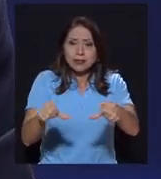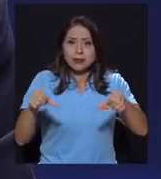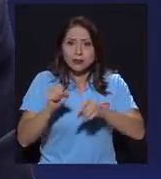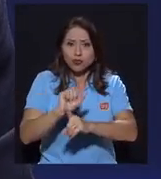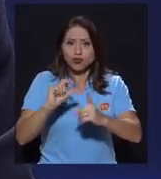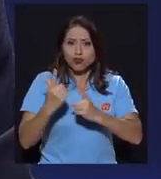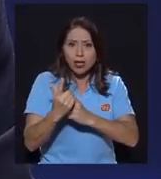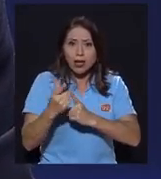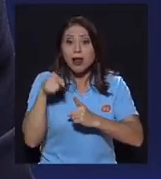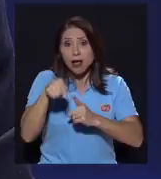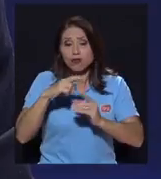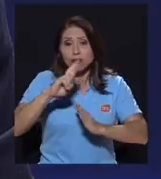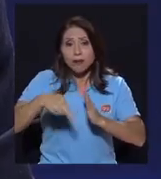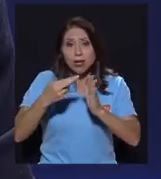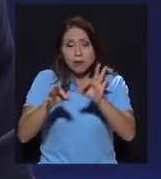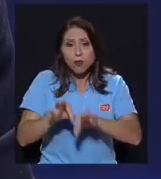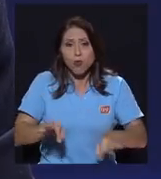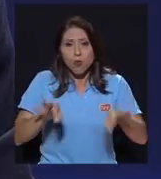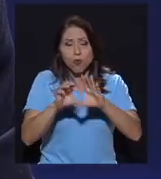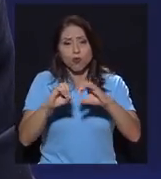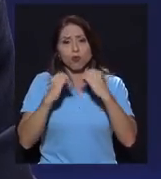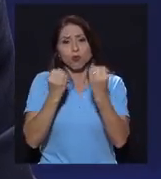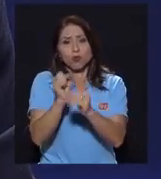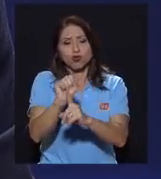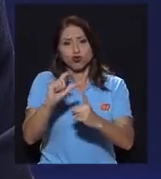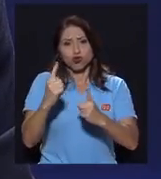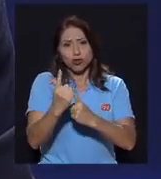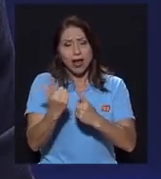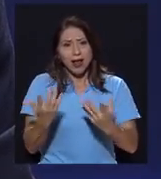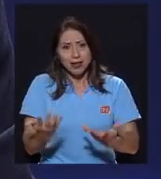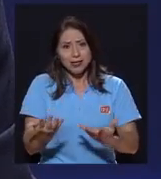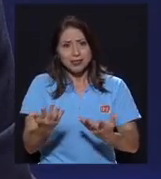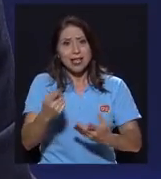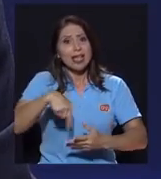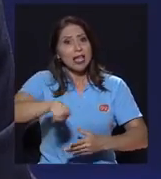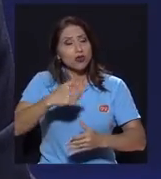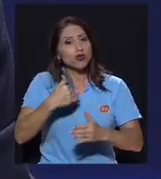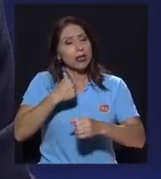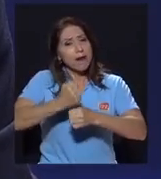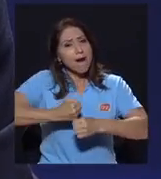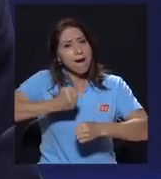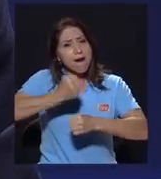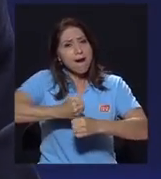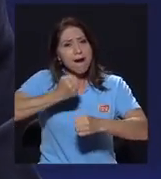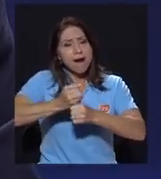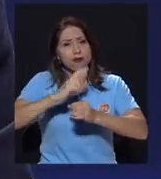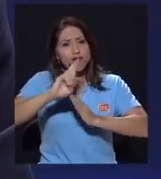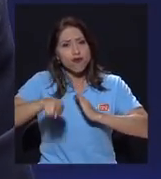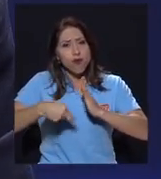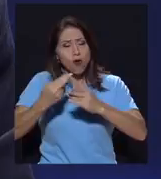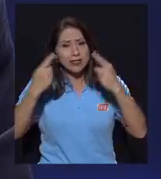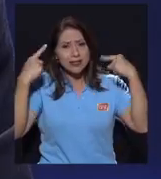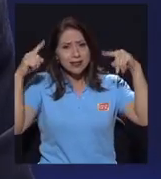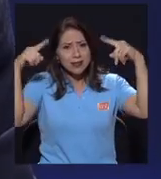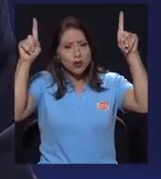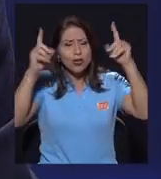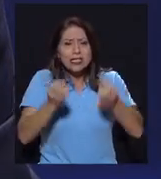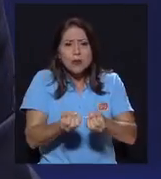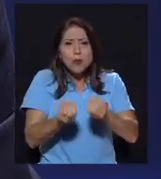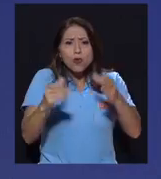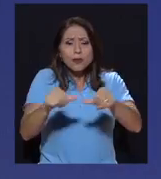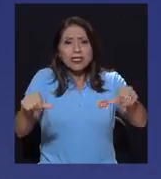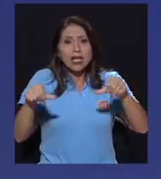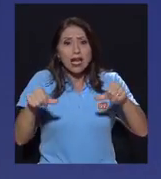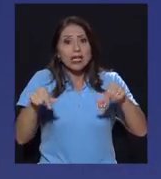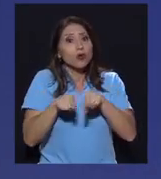desempeña un papel importante organizaciones sociales que han jugado roles exitosos en áreas múltiples son los